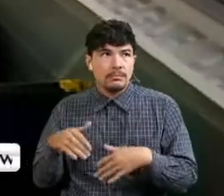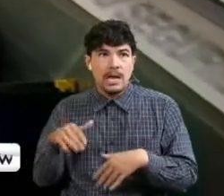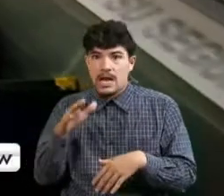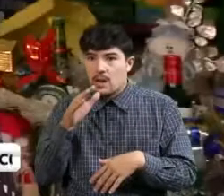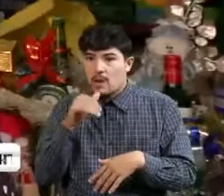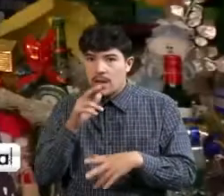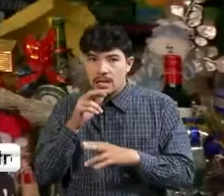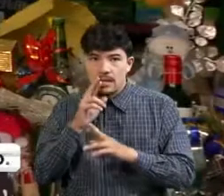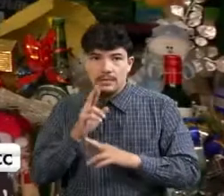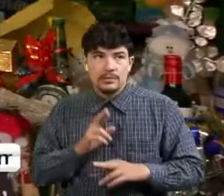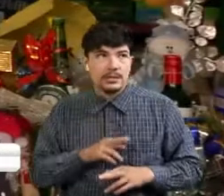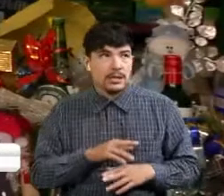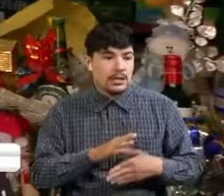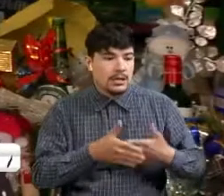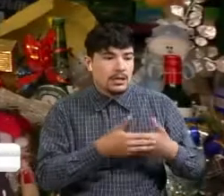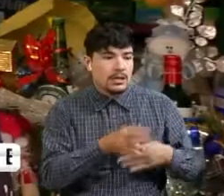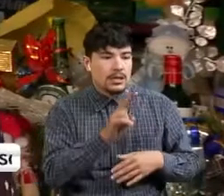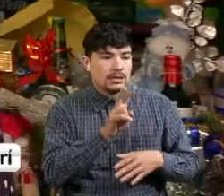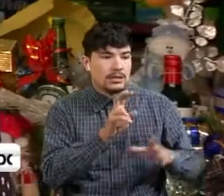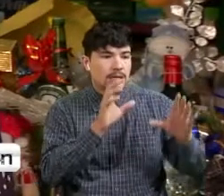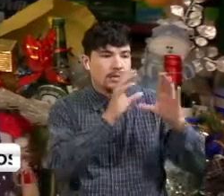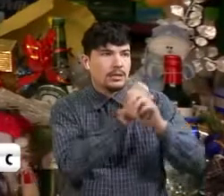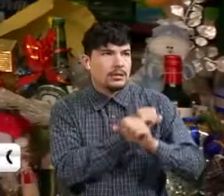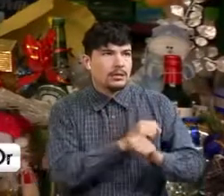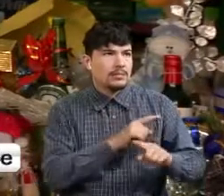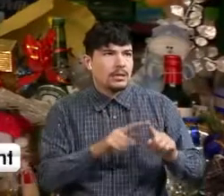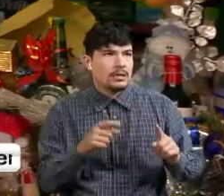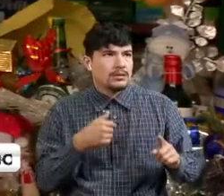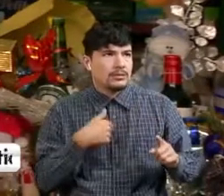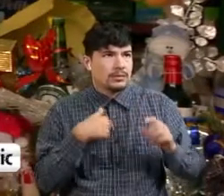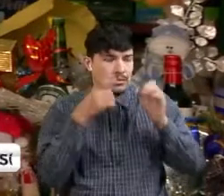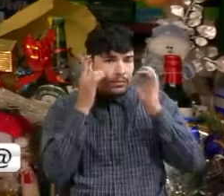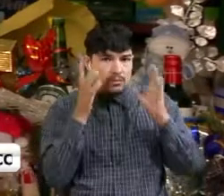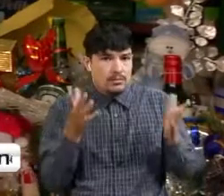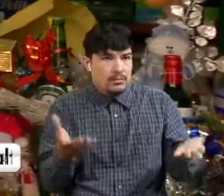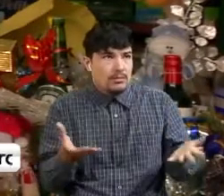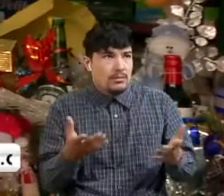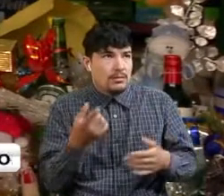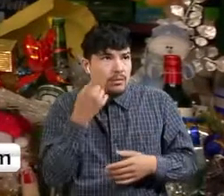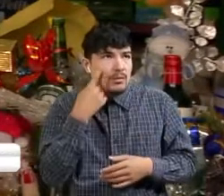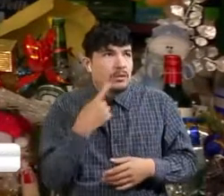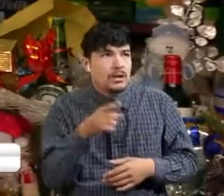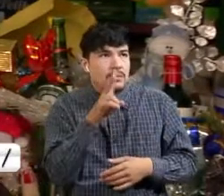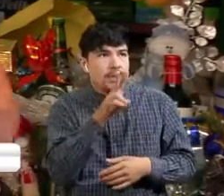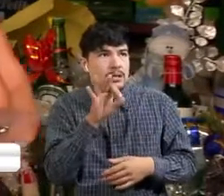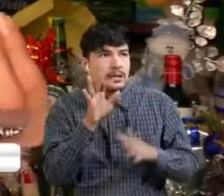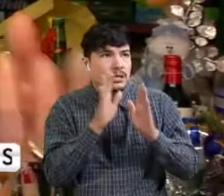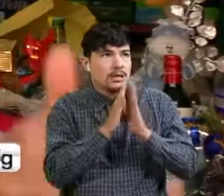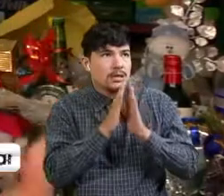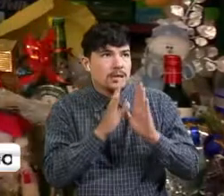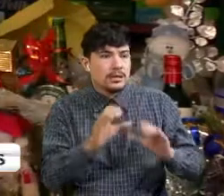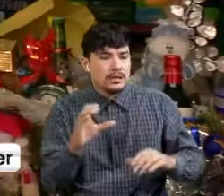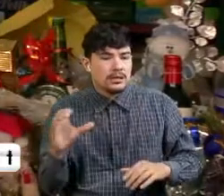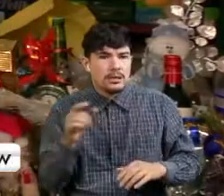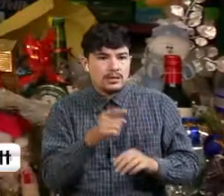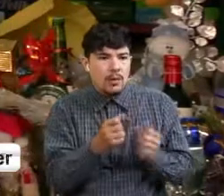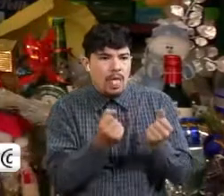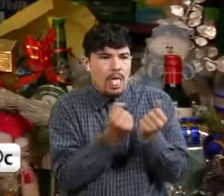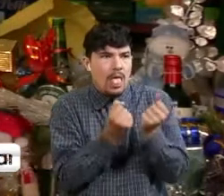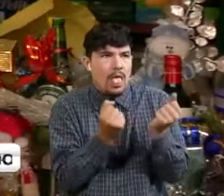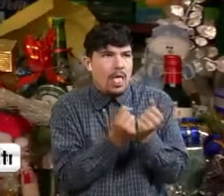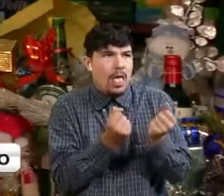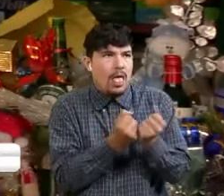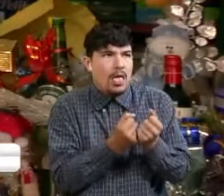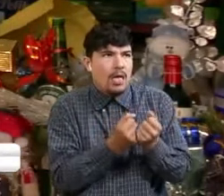desconcertados que los cerraban a las 7 de la noche pero les pareció gravísimo un día como el 23 de diciembre centro comercial a reventar cómo estaba